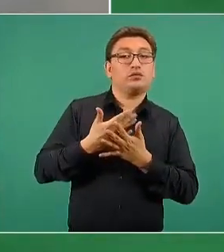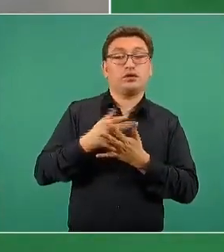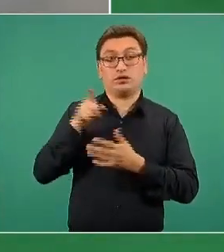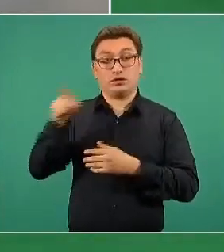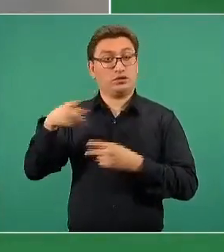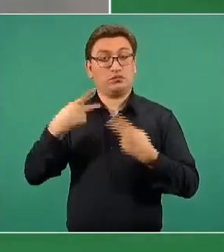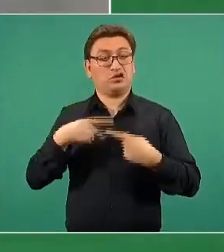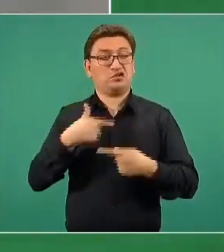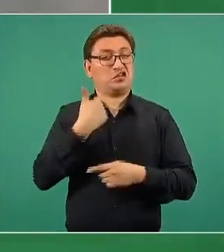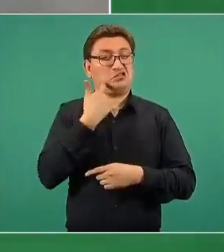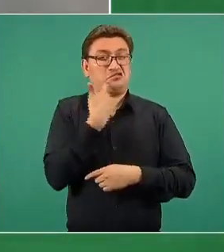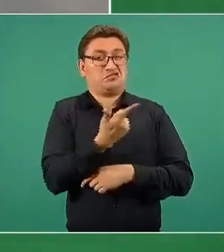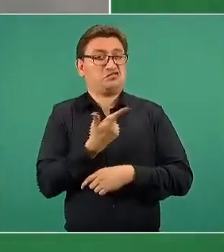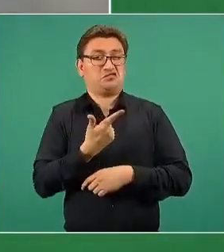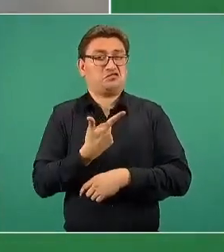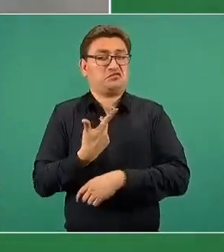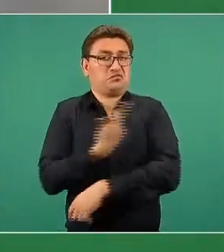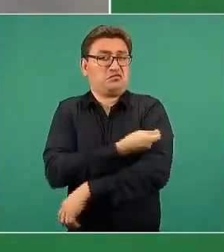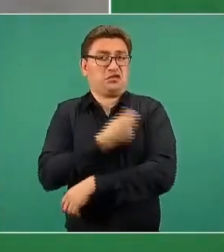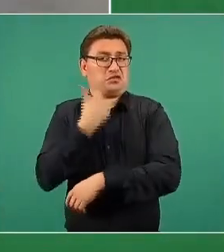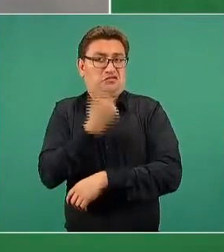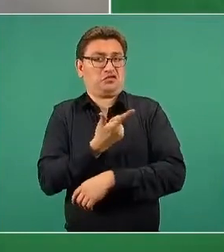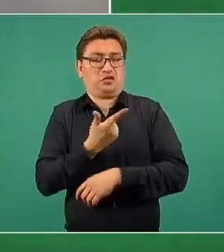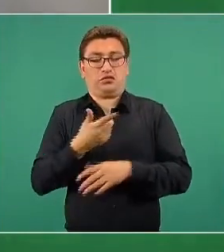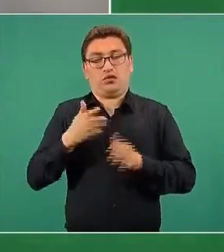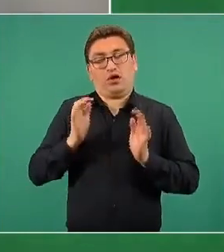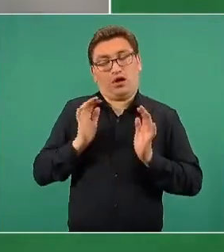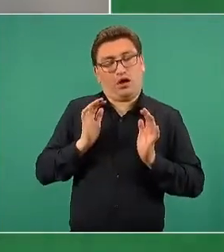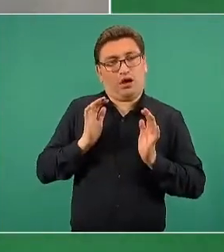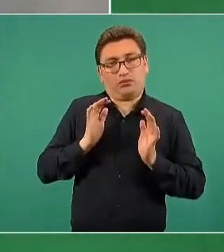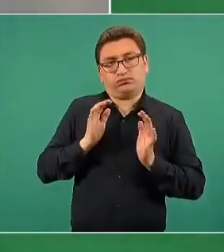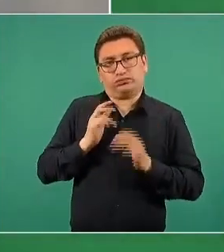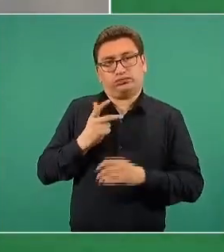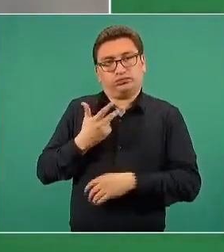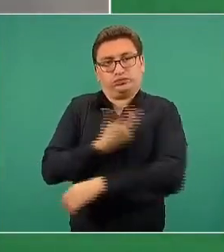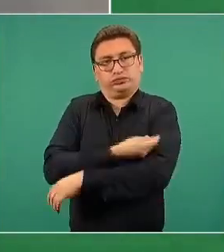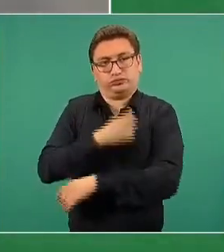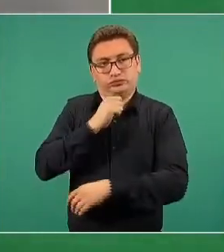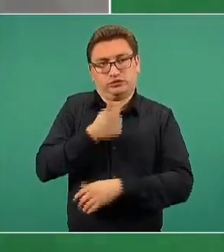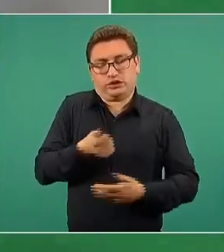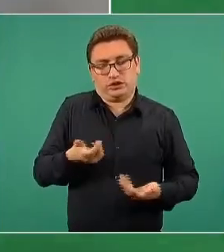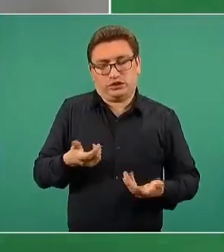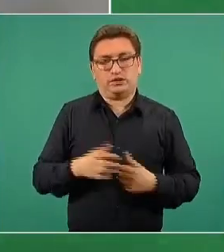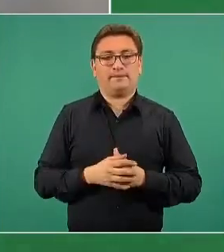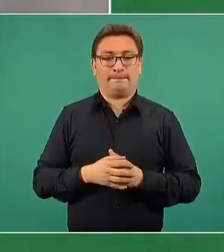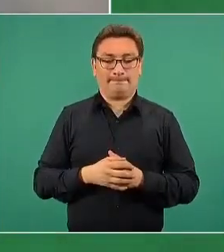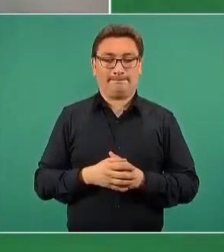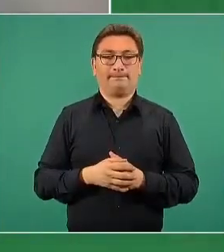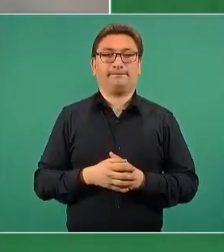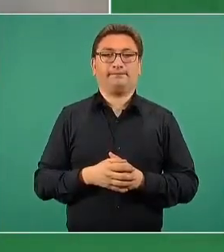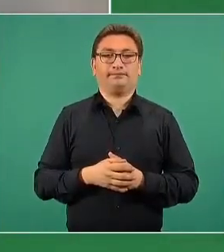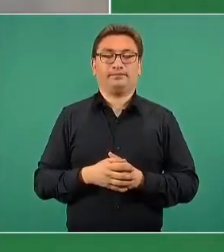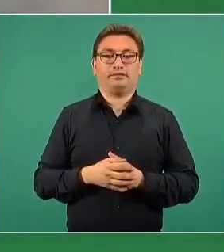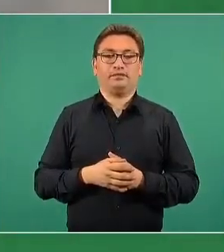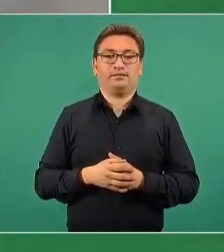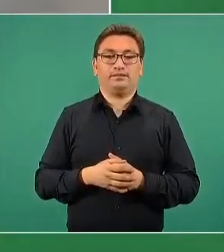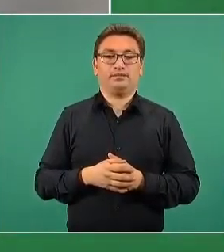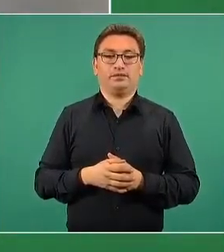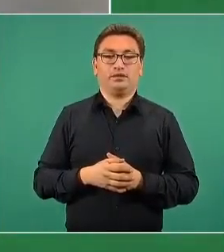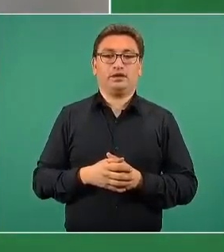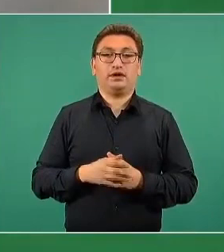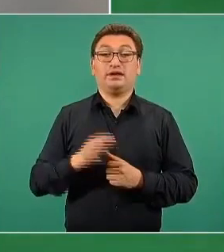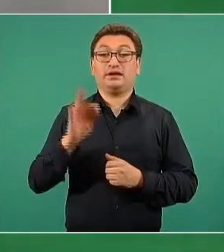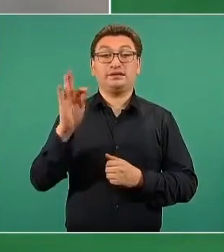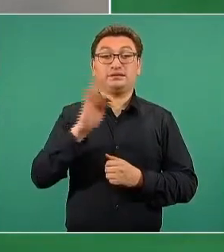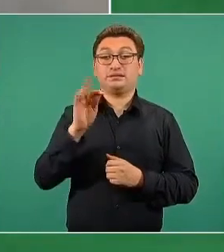persona no quiere recibir la vacuna, pues no se va a aplicar. En el caso en el que